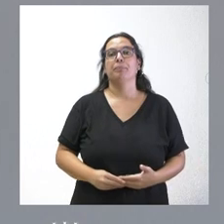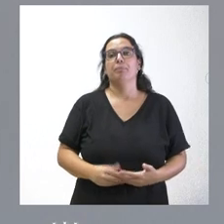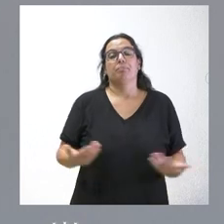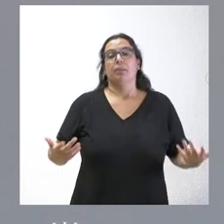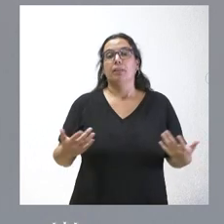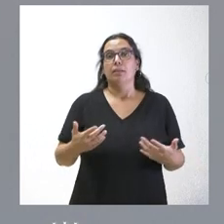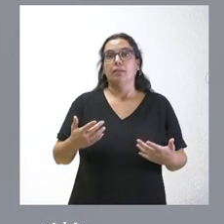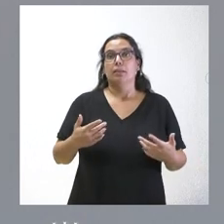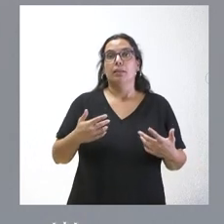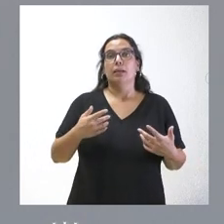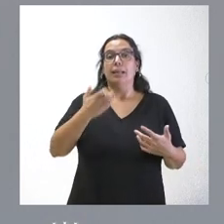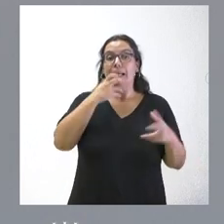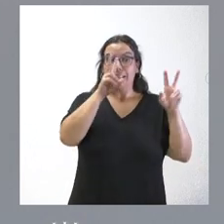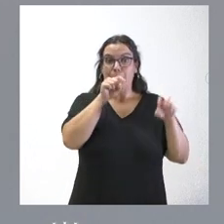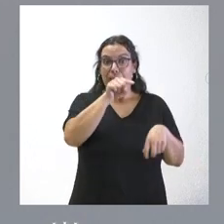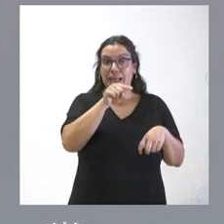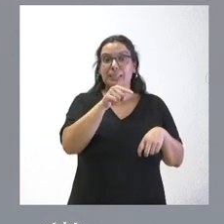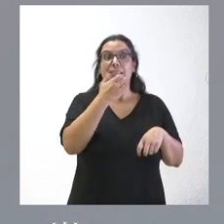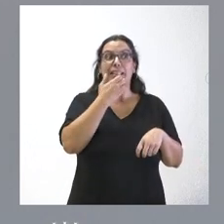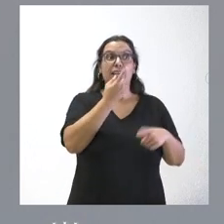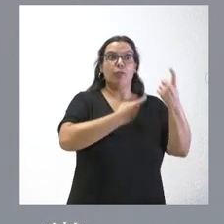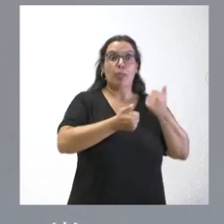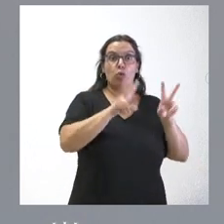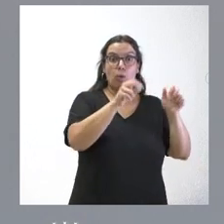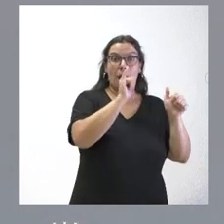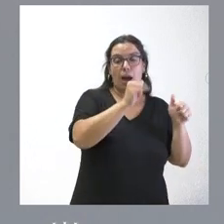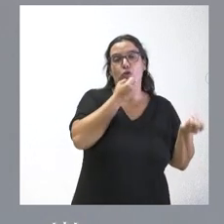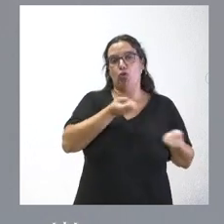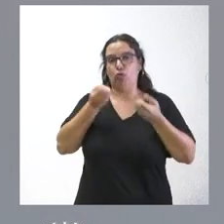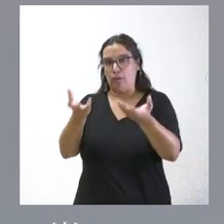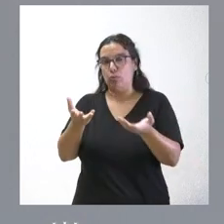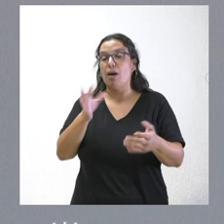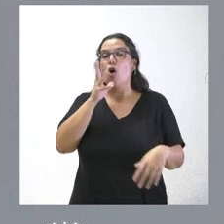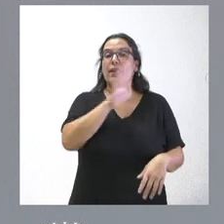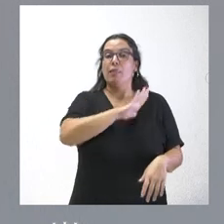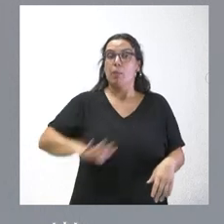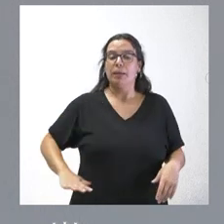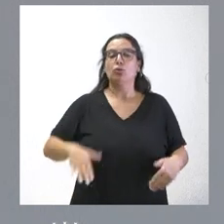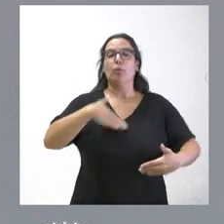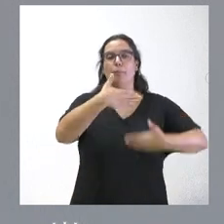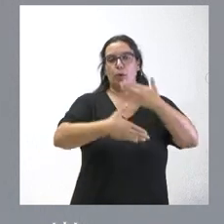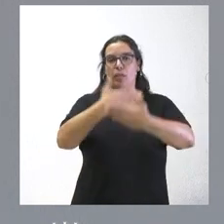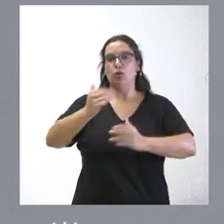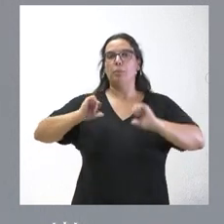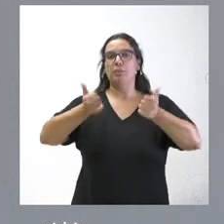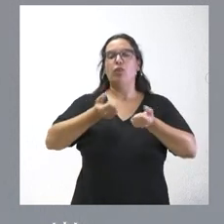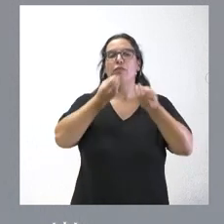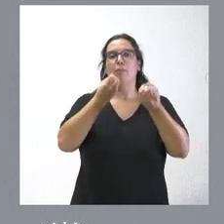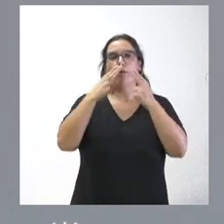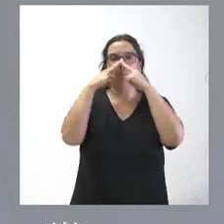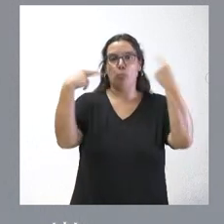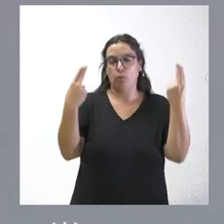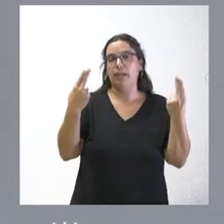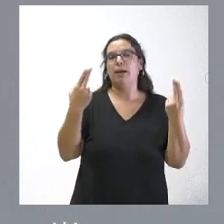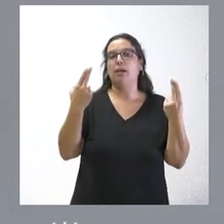cuestiones que comunicarles o informarles pues lo diremos de momento lo que tenemos es un proceso de haber iniciado información pública y por tanto haber